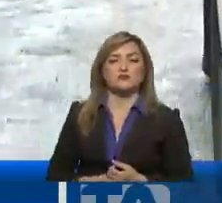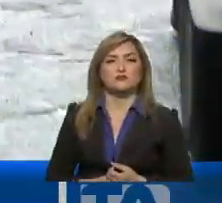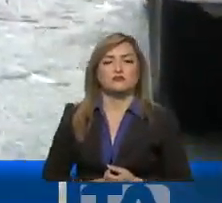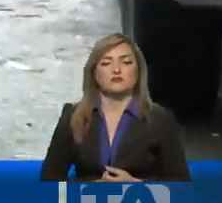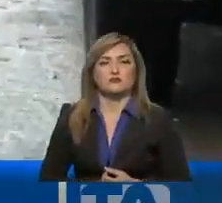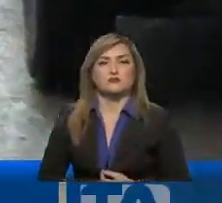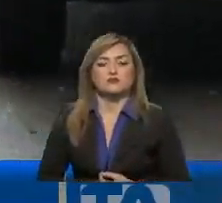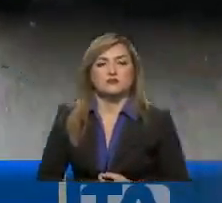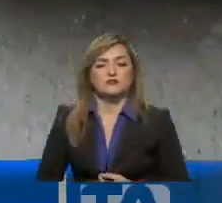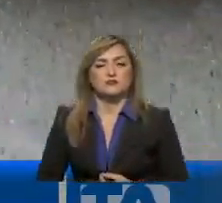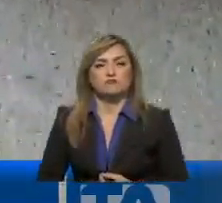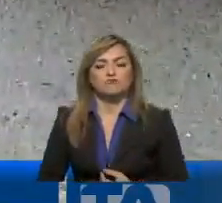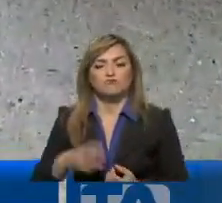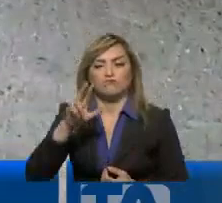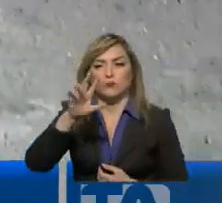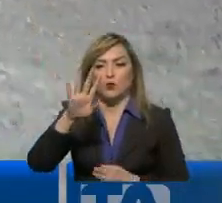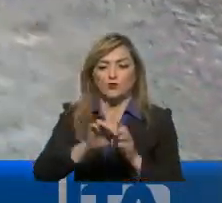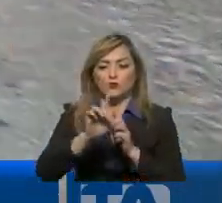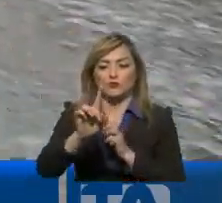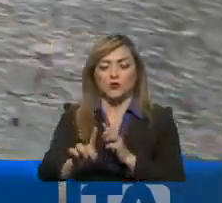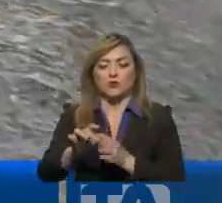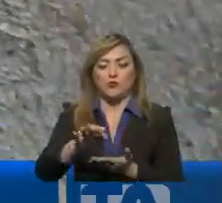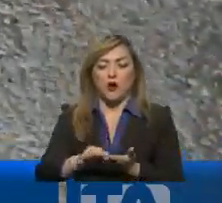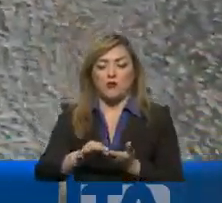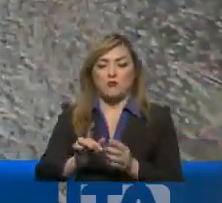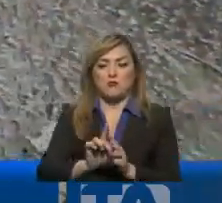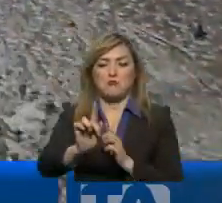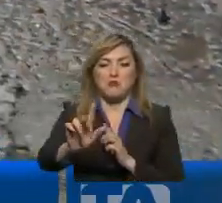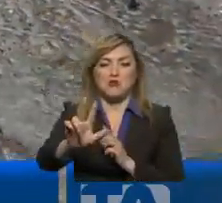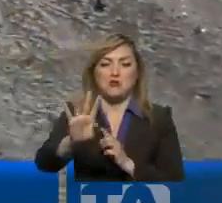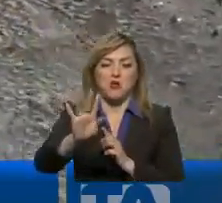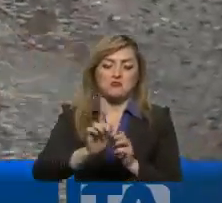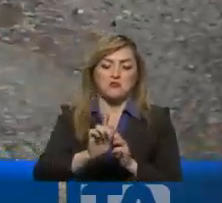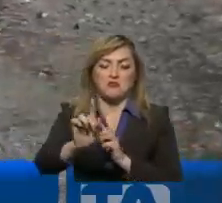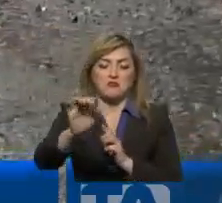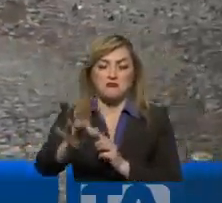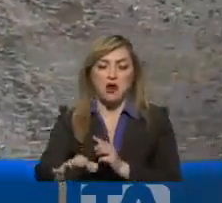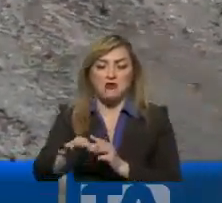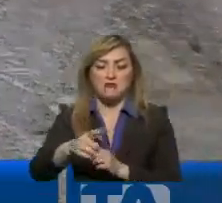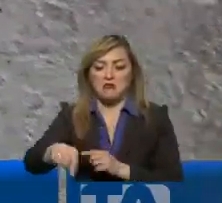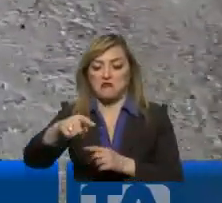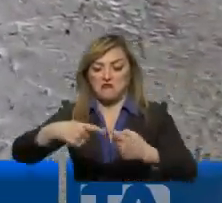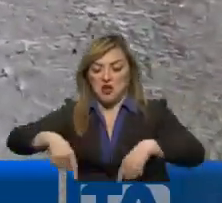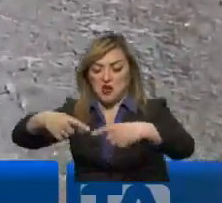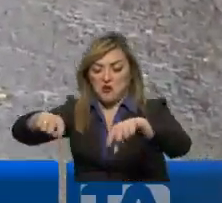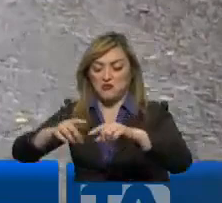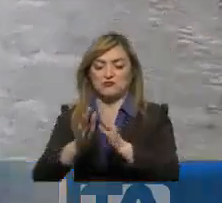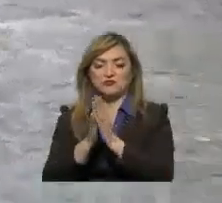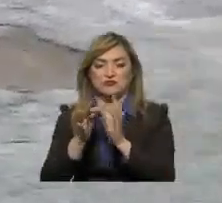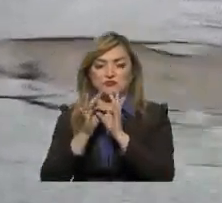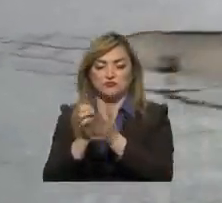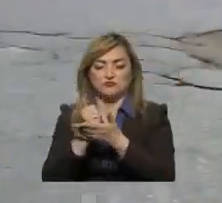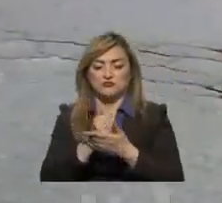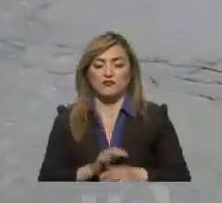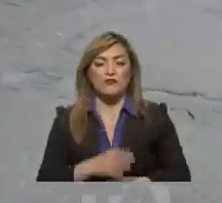cada 3-4 metros es los huecos. Okay. Por favor, señorita, que nos colaboren y nos ayuden.